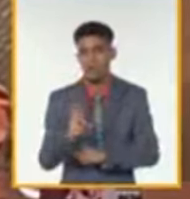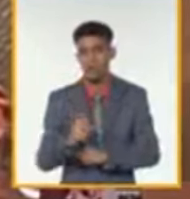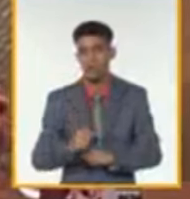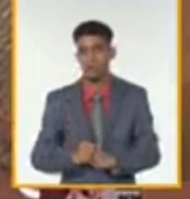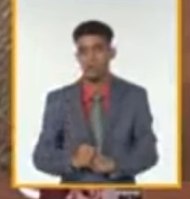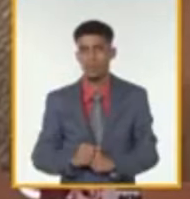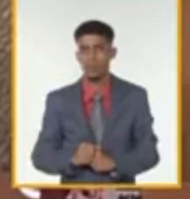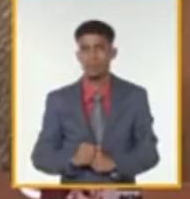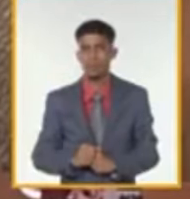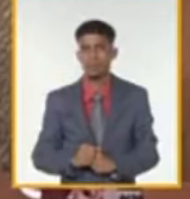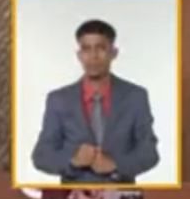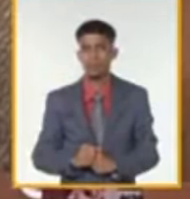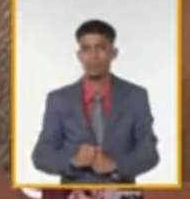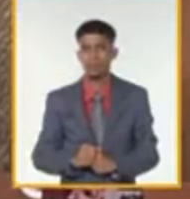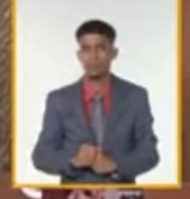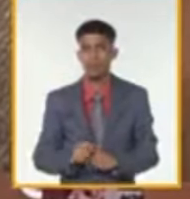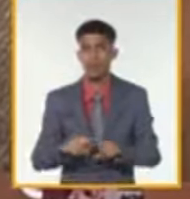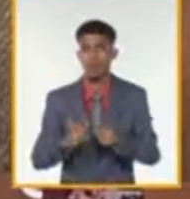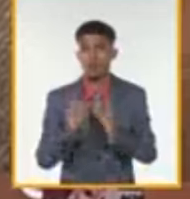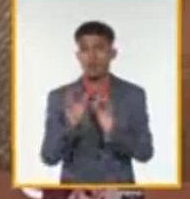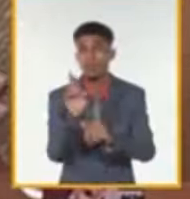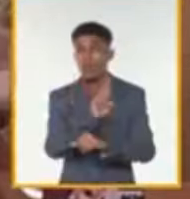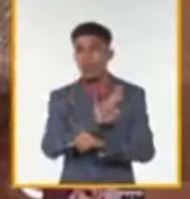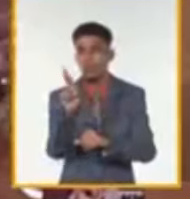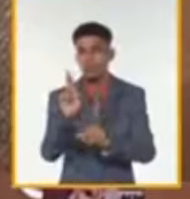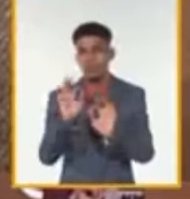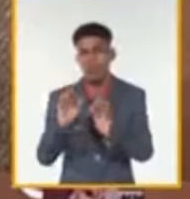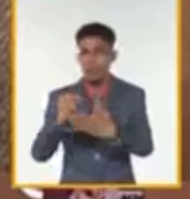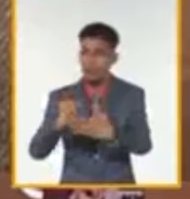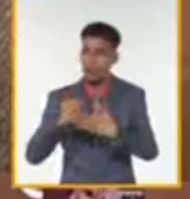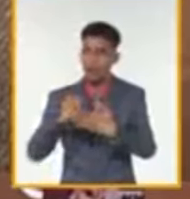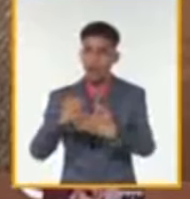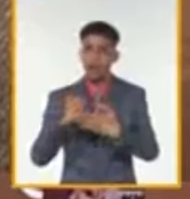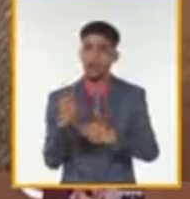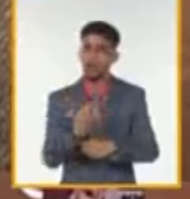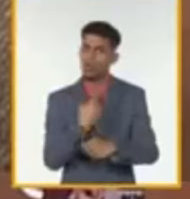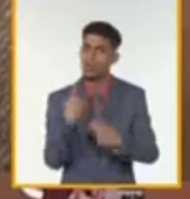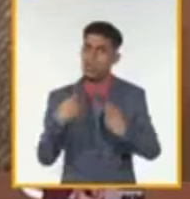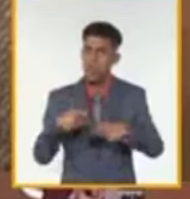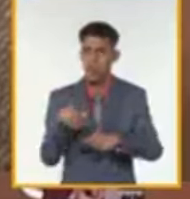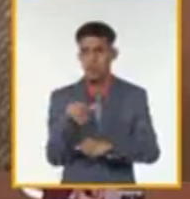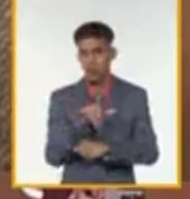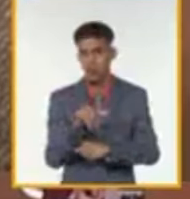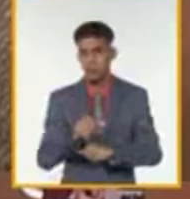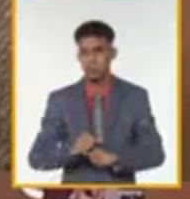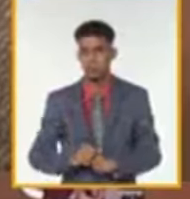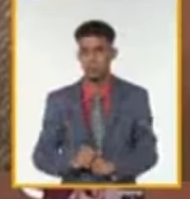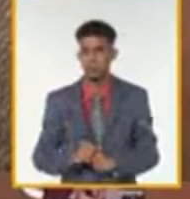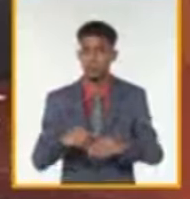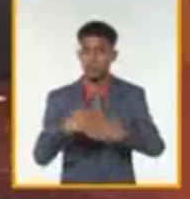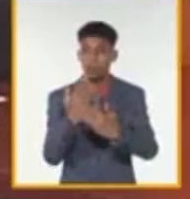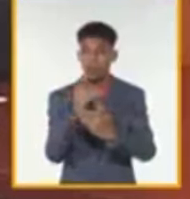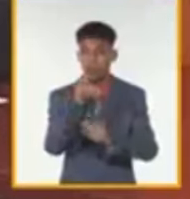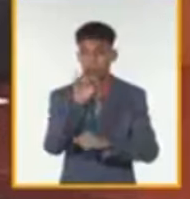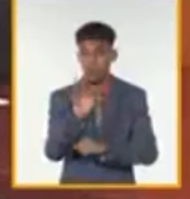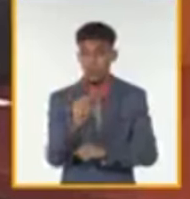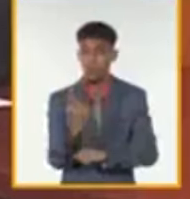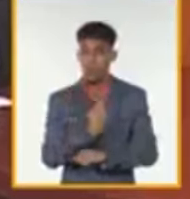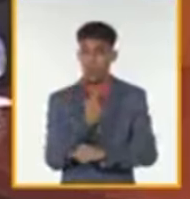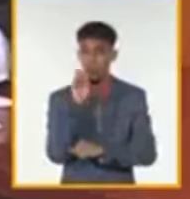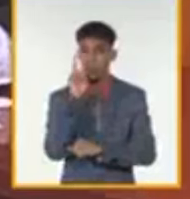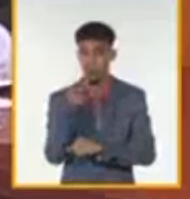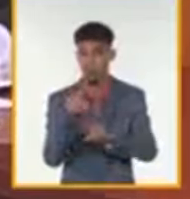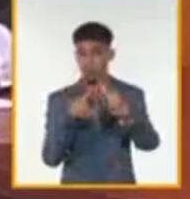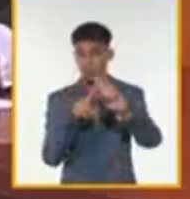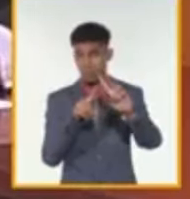Revolución que tanto nos ha dado a todos nosotros los villaclareño y al pueblo de Cuba Bueno pues el 18 estaremos siguiendo esa rendición de cuenta de